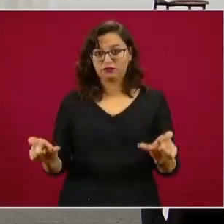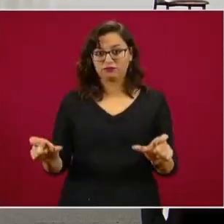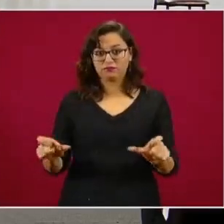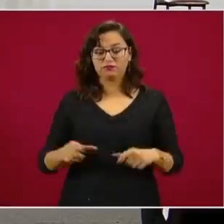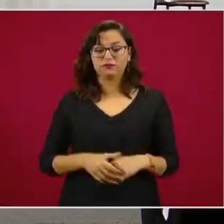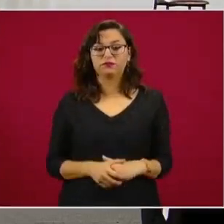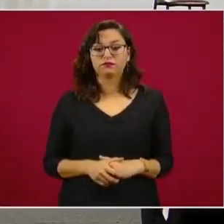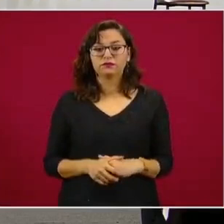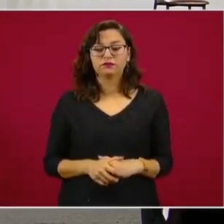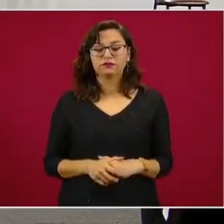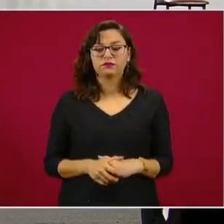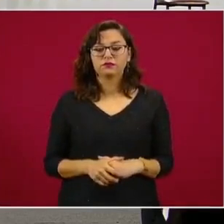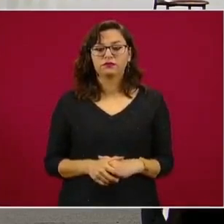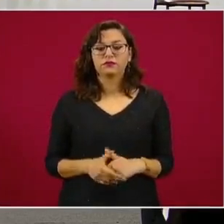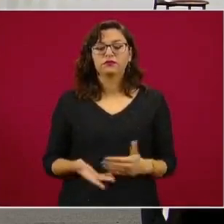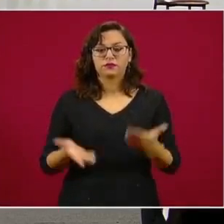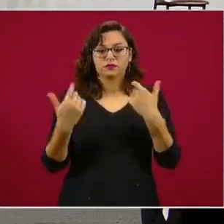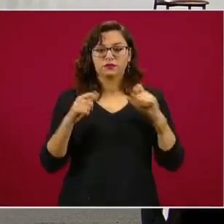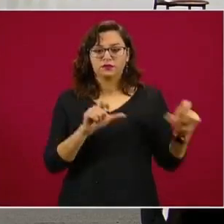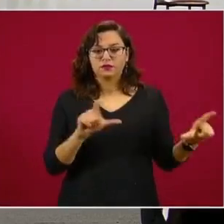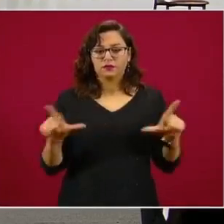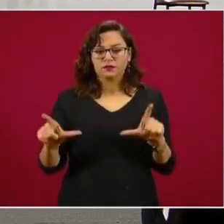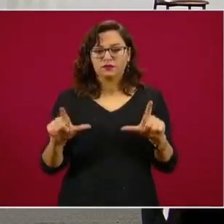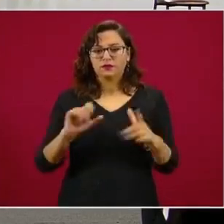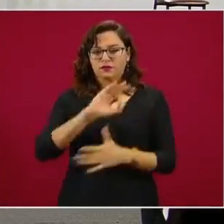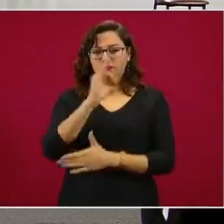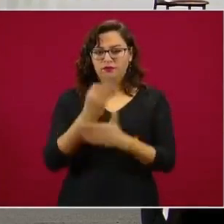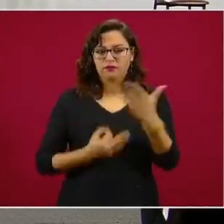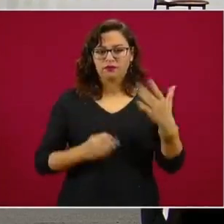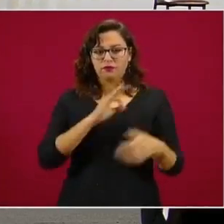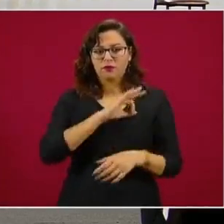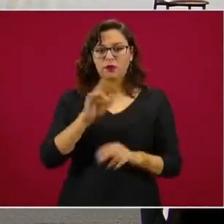podemos vincular, por favor, a la página de factureras?